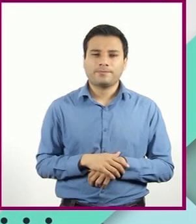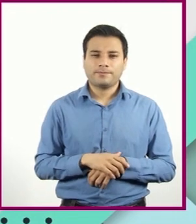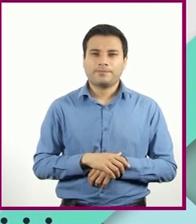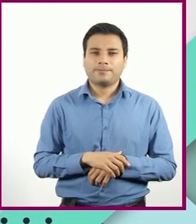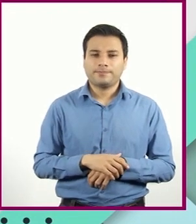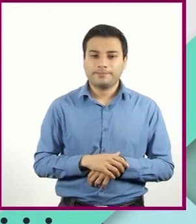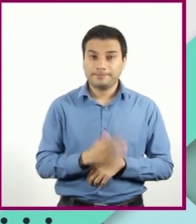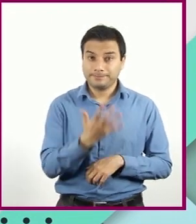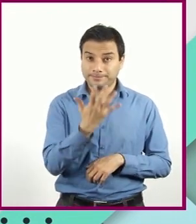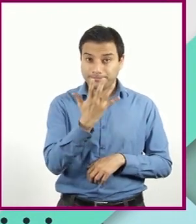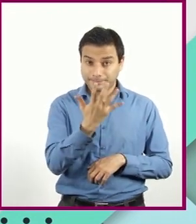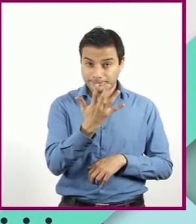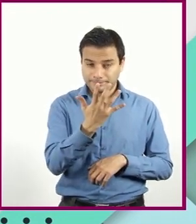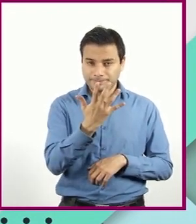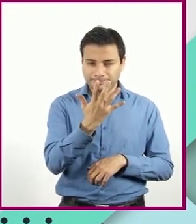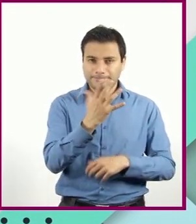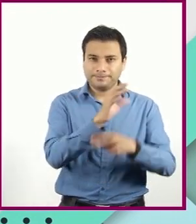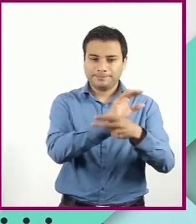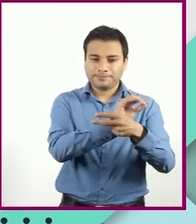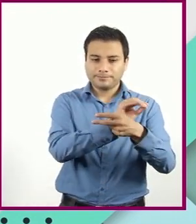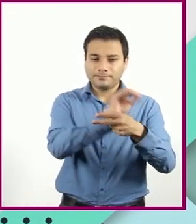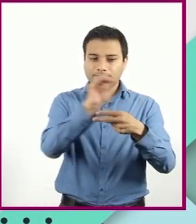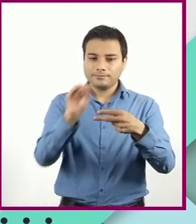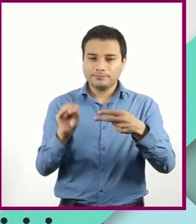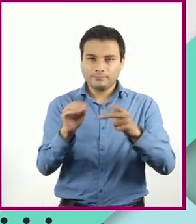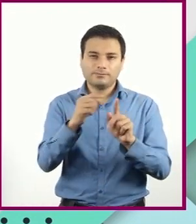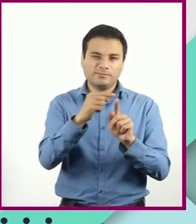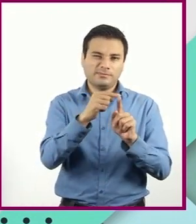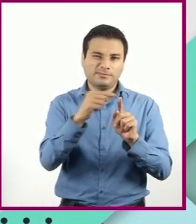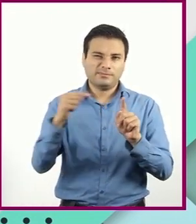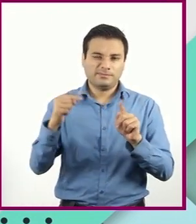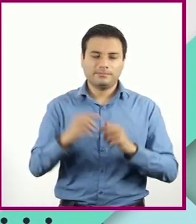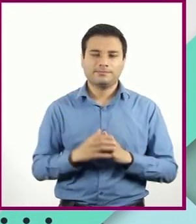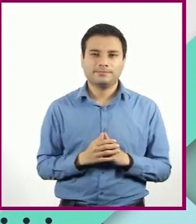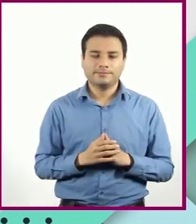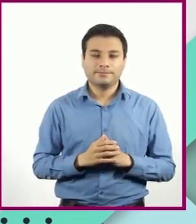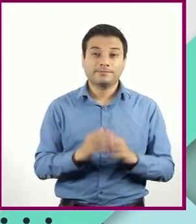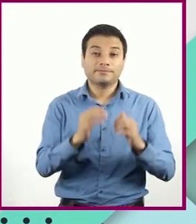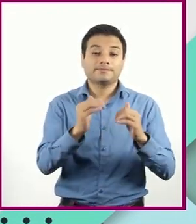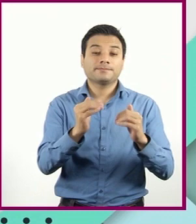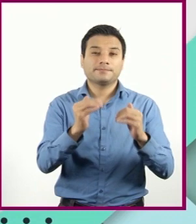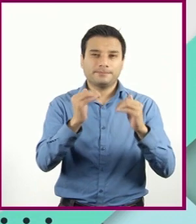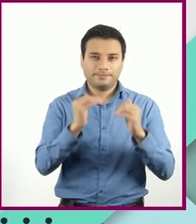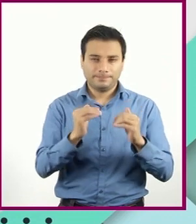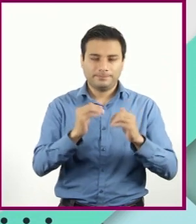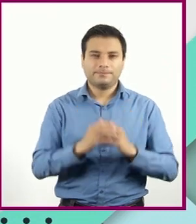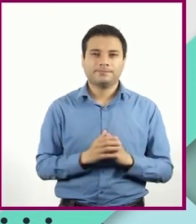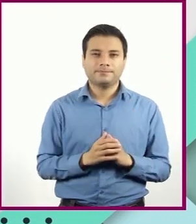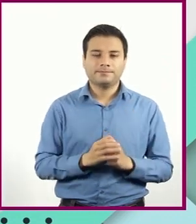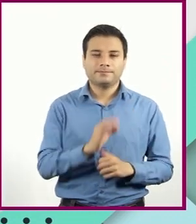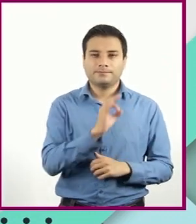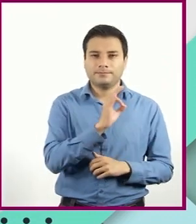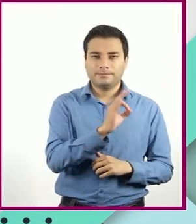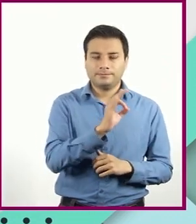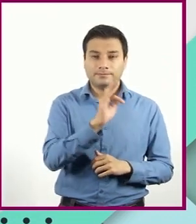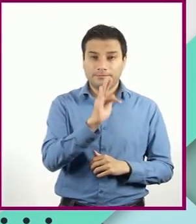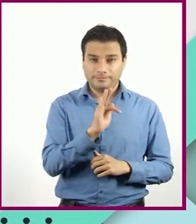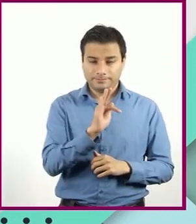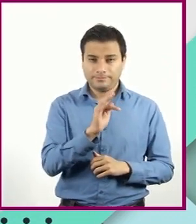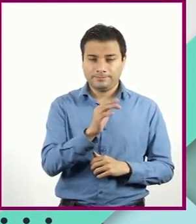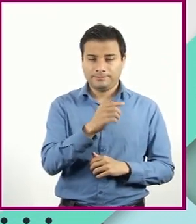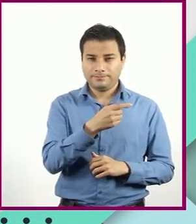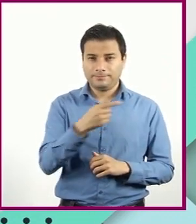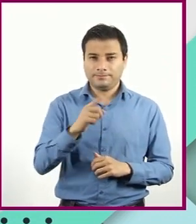5 pasa al segundo miembro de la igualdad dividiendo. Ahora tenemos la expresión grados Fahrenheit